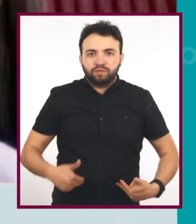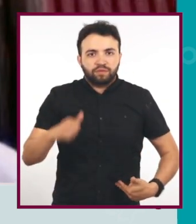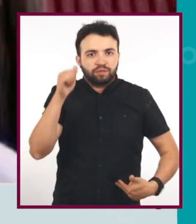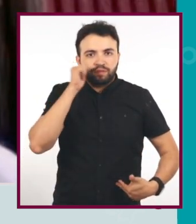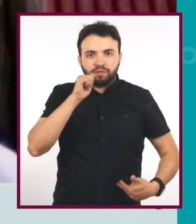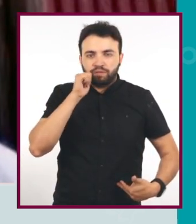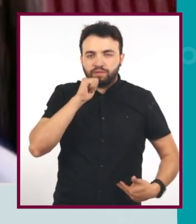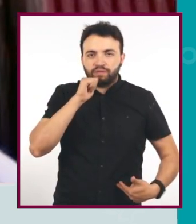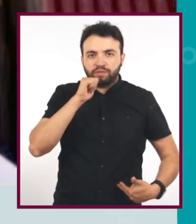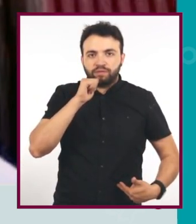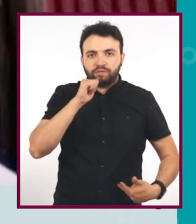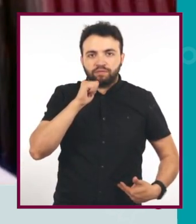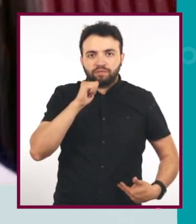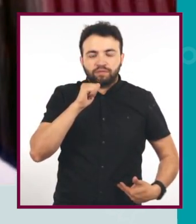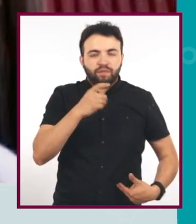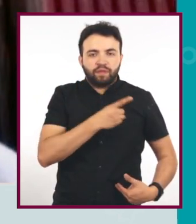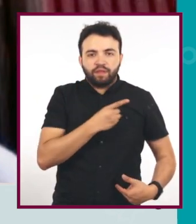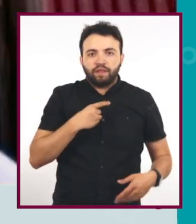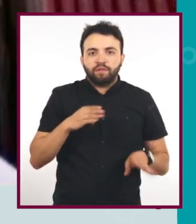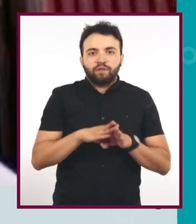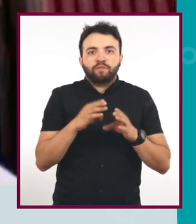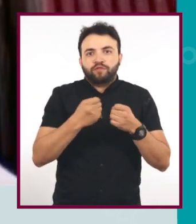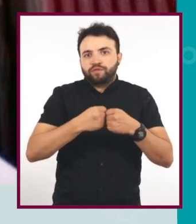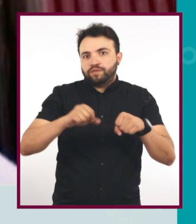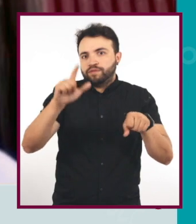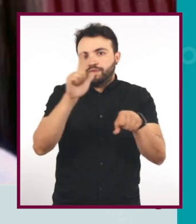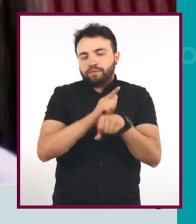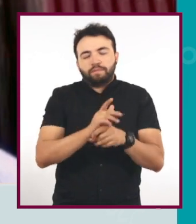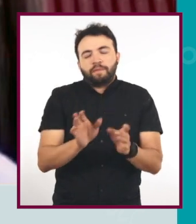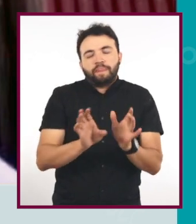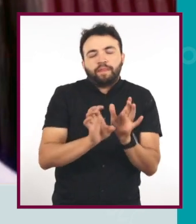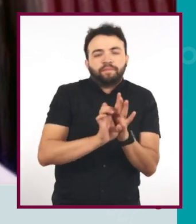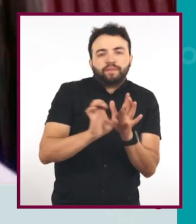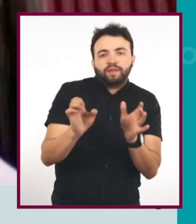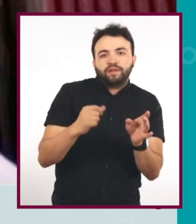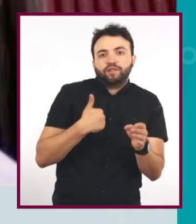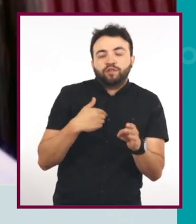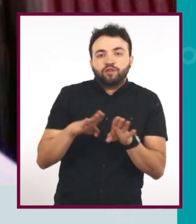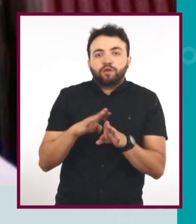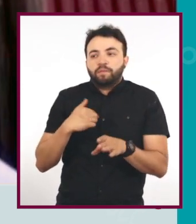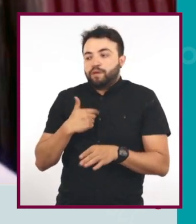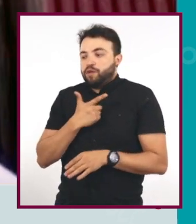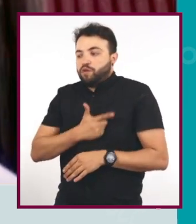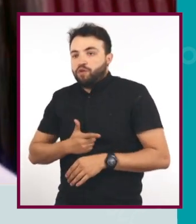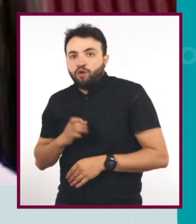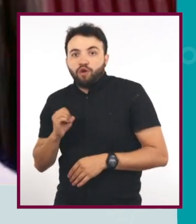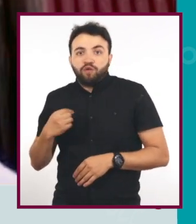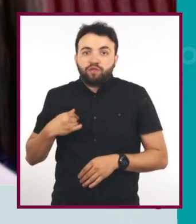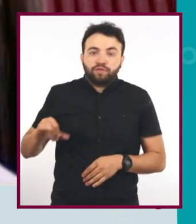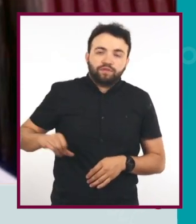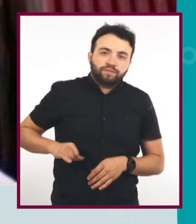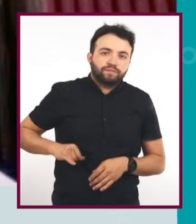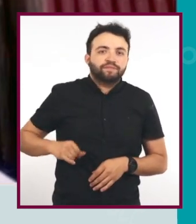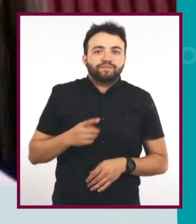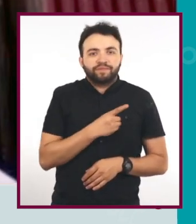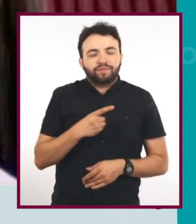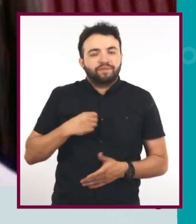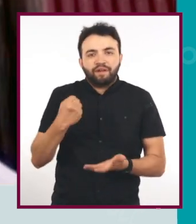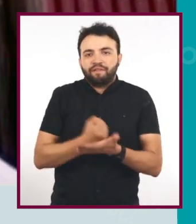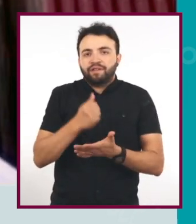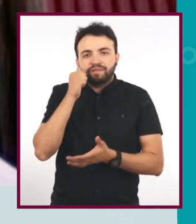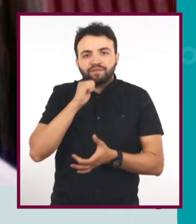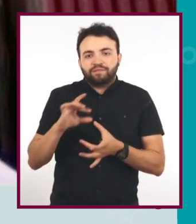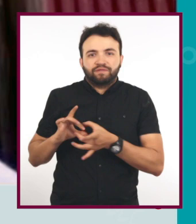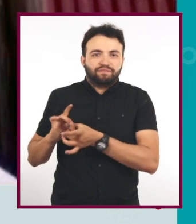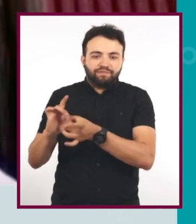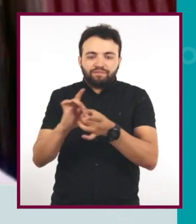seres humanos naturalmente somos criaturas sociales. Entonces, ya sea por gusto o con conveniencia, hay